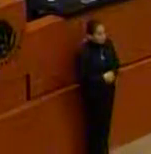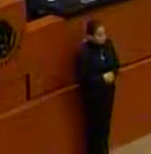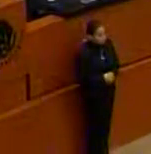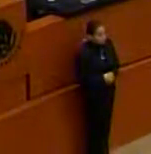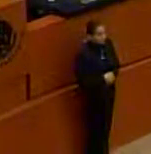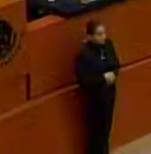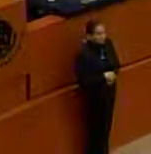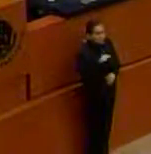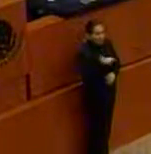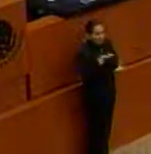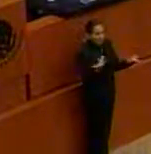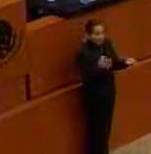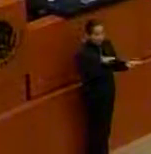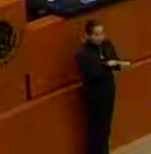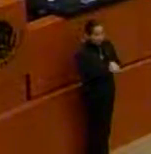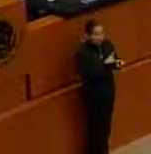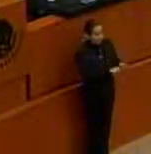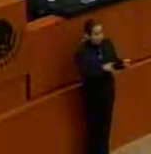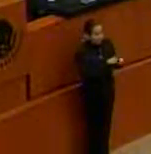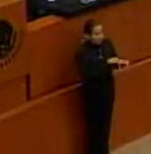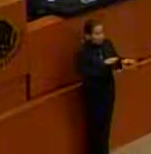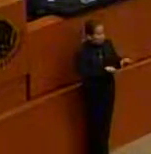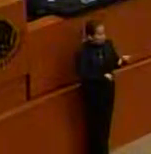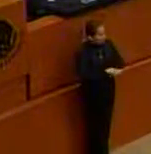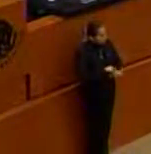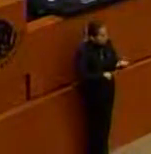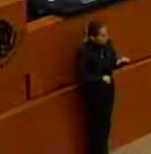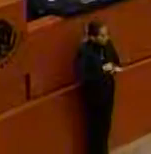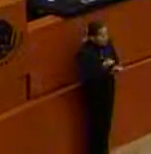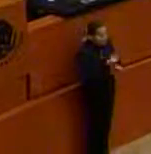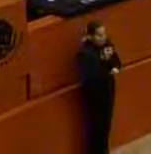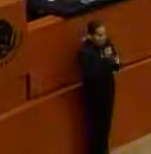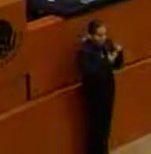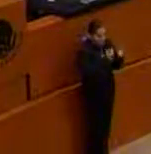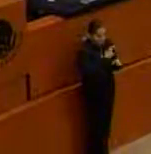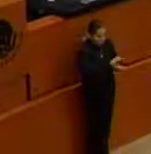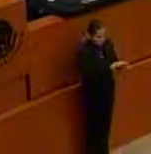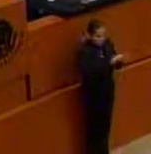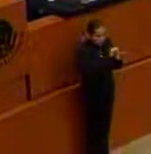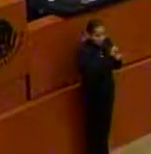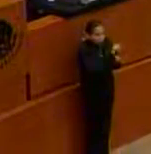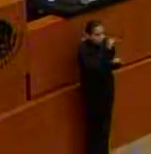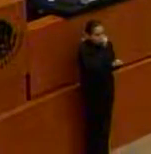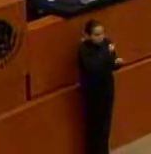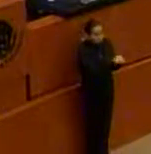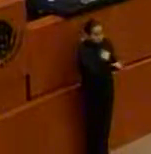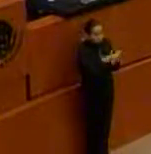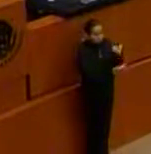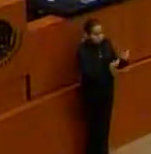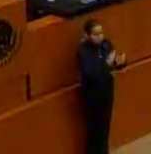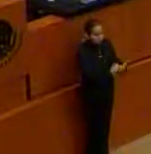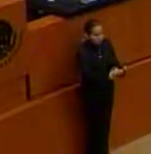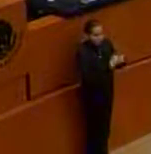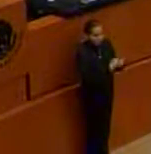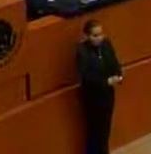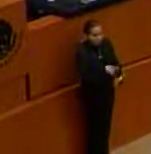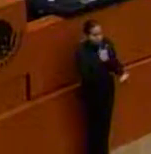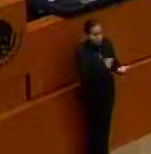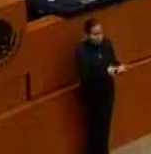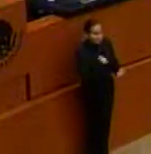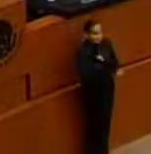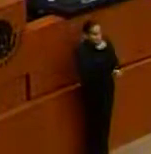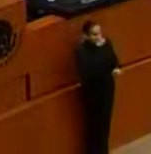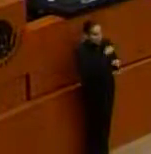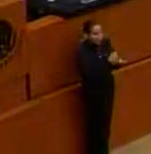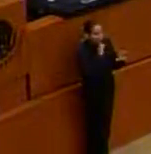Iberoamericana. Ha desempeñado diversos cargos, entre los que destacan subsecretario de Fomento Industrial en la